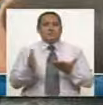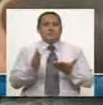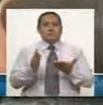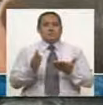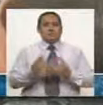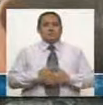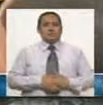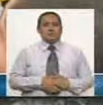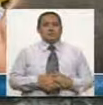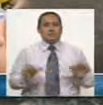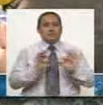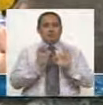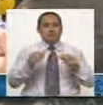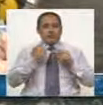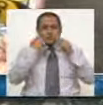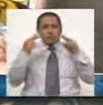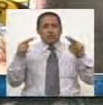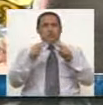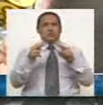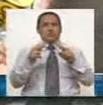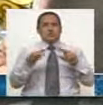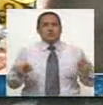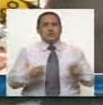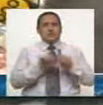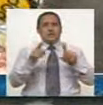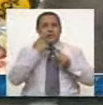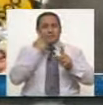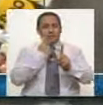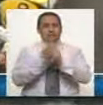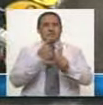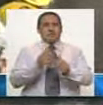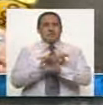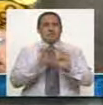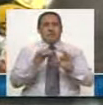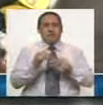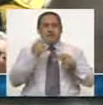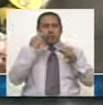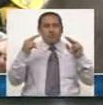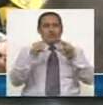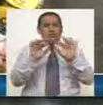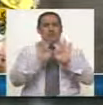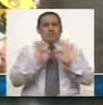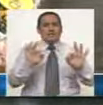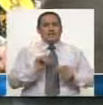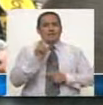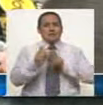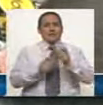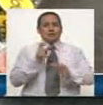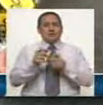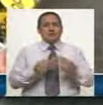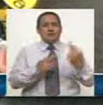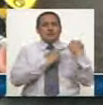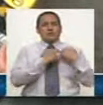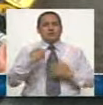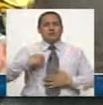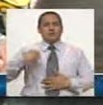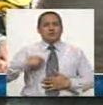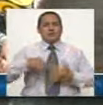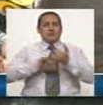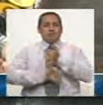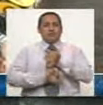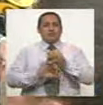cierto? No, lo conozco. Ni personalmente, no. Y no conozco a ningún funcionario de la Municipalidad de